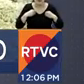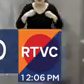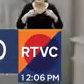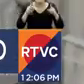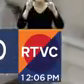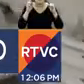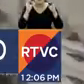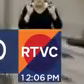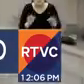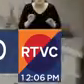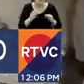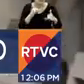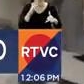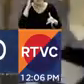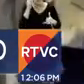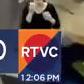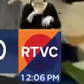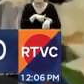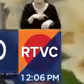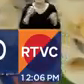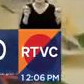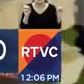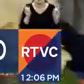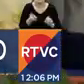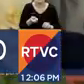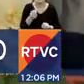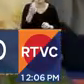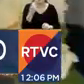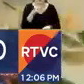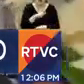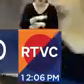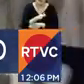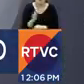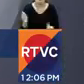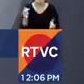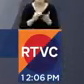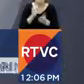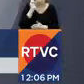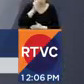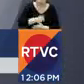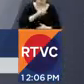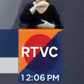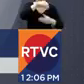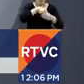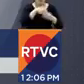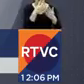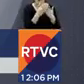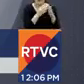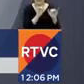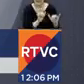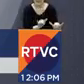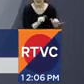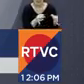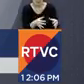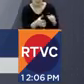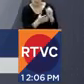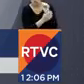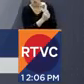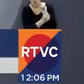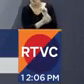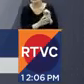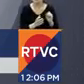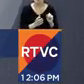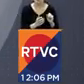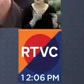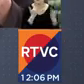jurídico. Se espera que la audiencia retome hoy a las 2 de la tarde para definir si se impone o no medida de aseguramiento privativa de la libertad contra Jonier